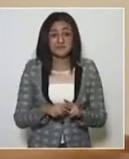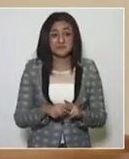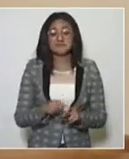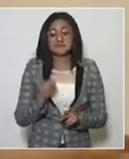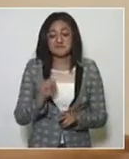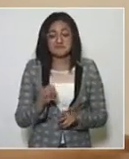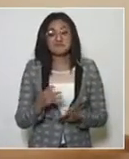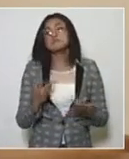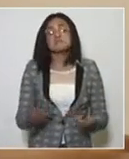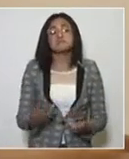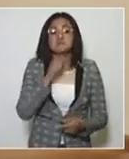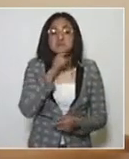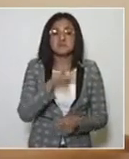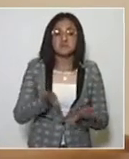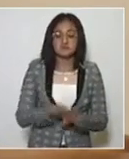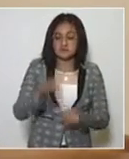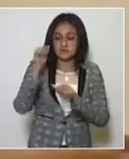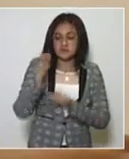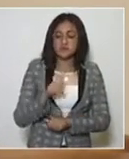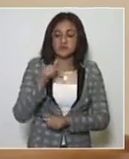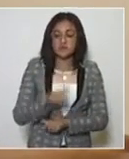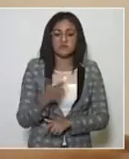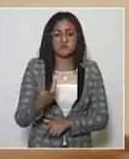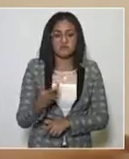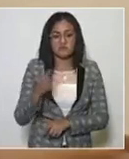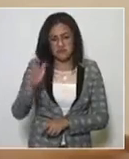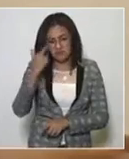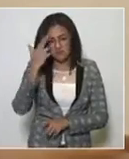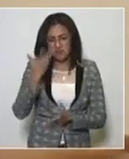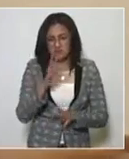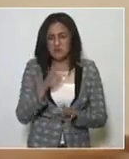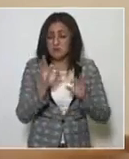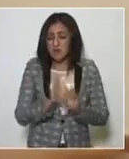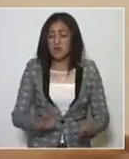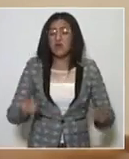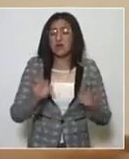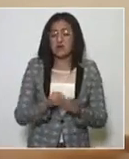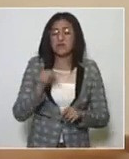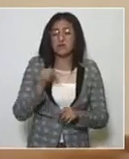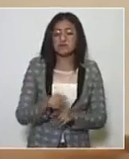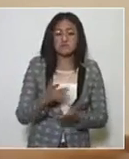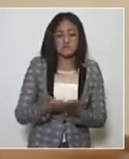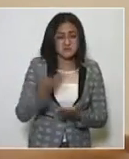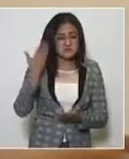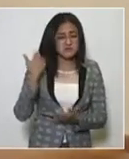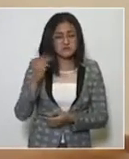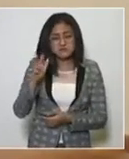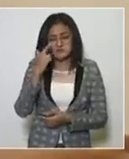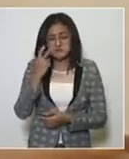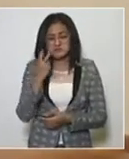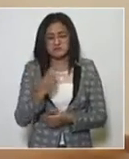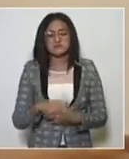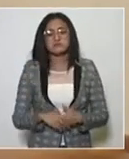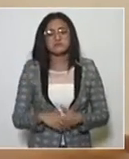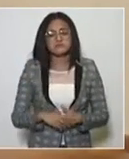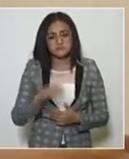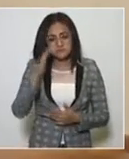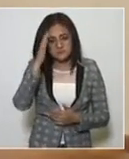el cargo de dirigente por un plazo muy importante y una coyuntura política muy